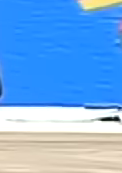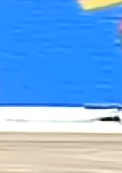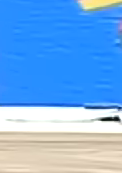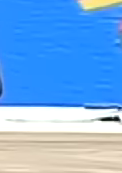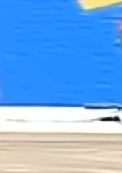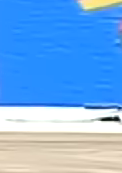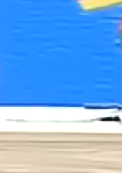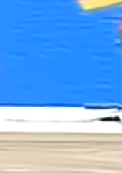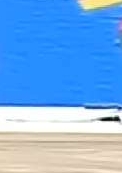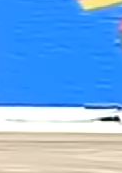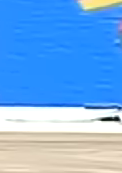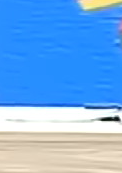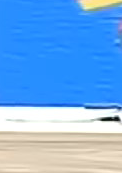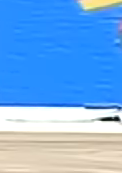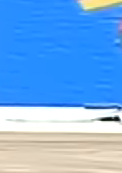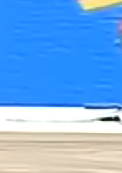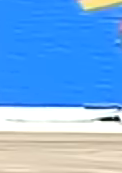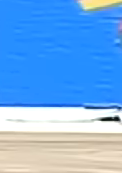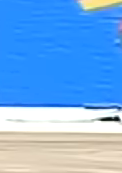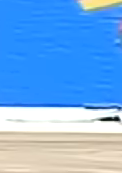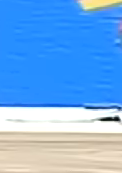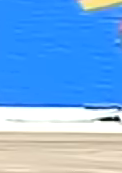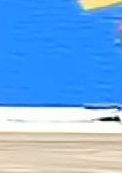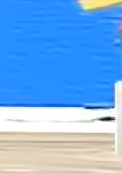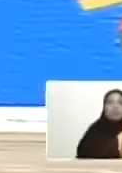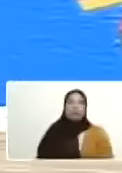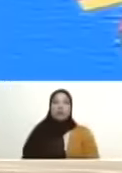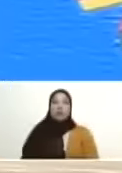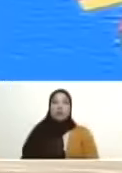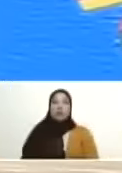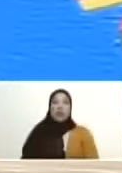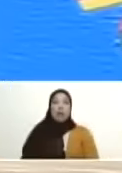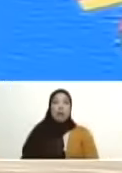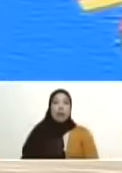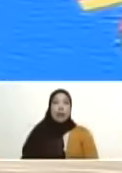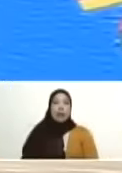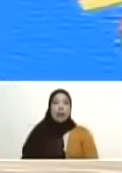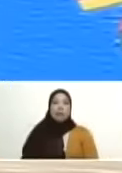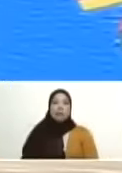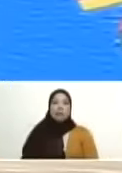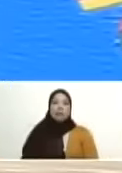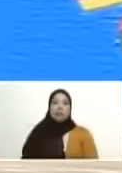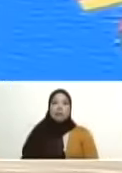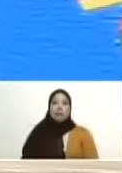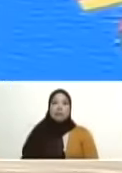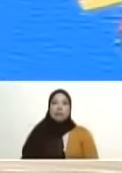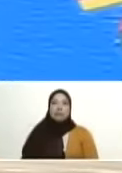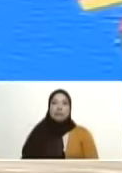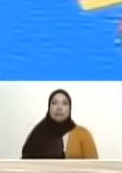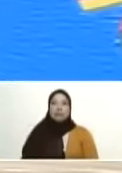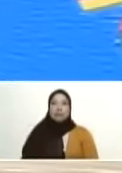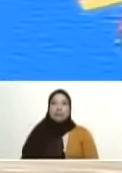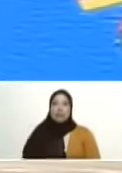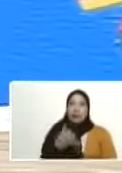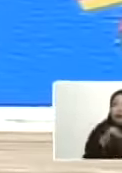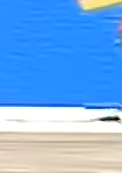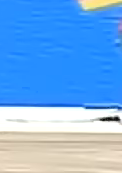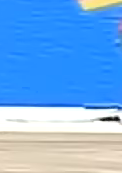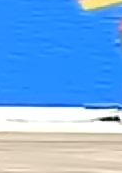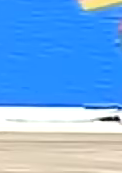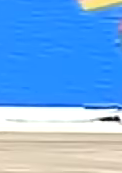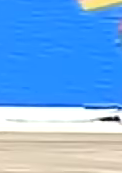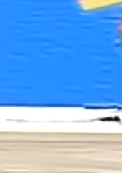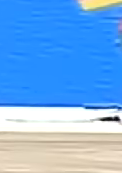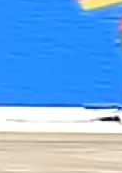exclusividad absoluta sobre los bloques petroleros que estaban siendo descubiertos en mar no delimitado,